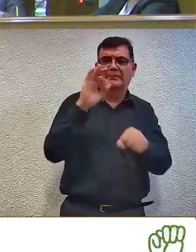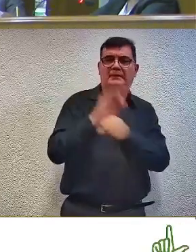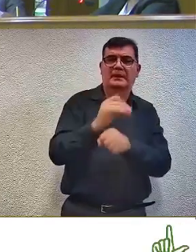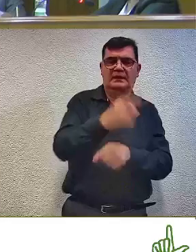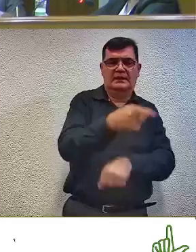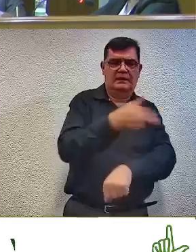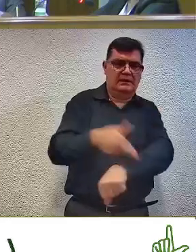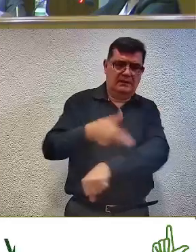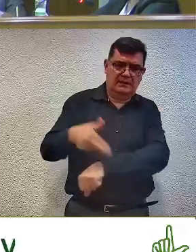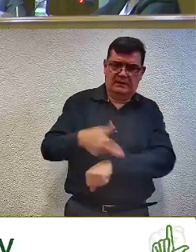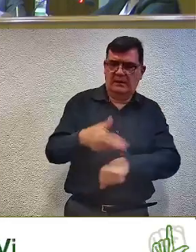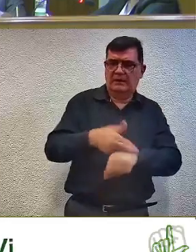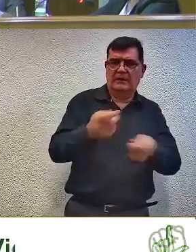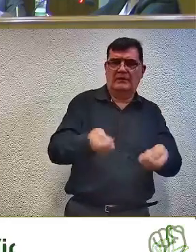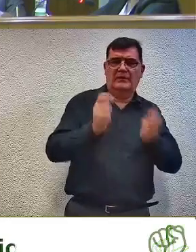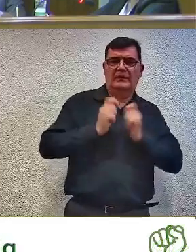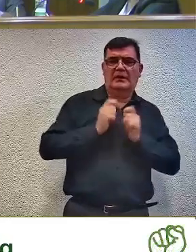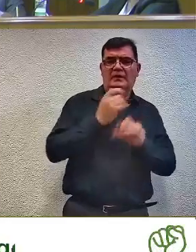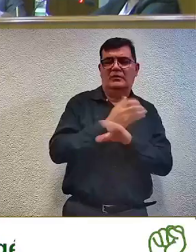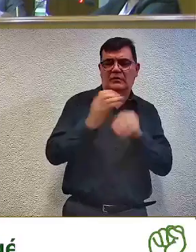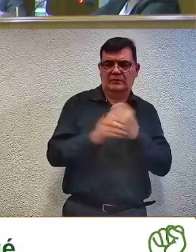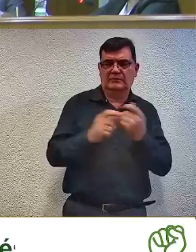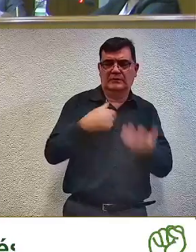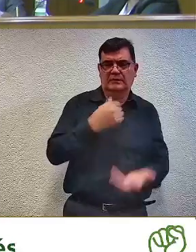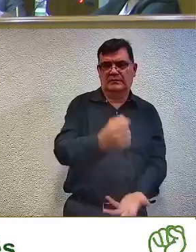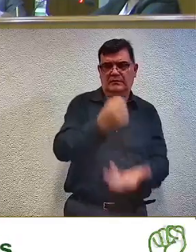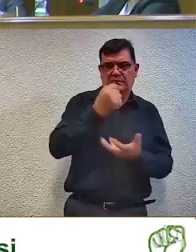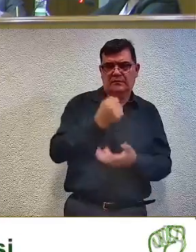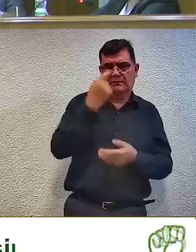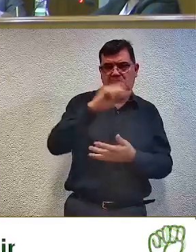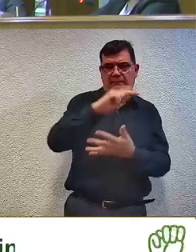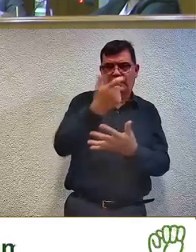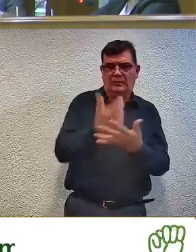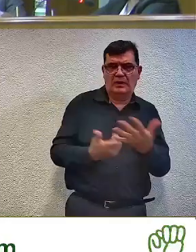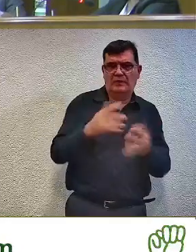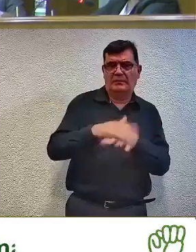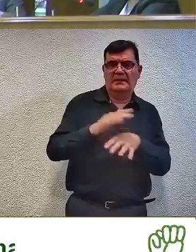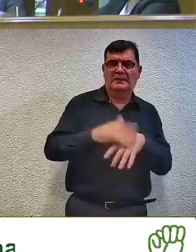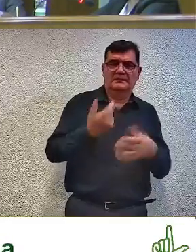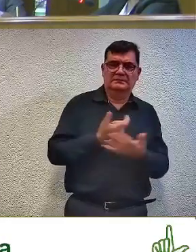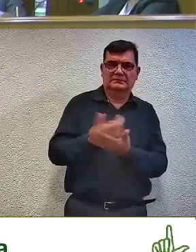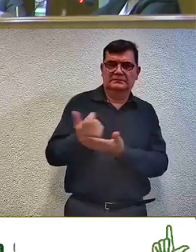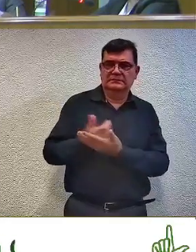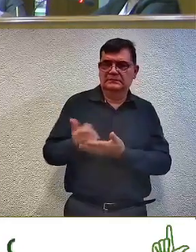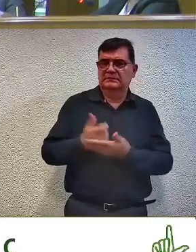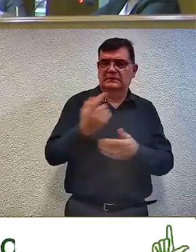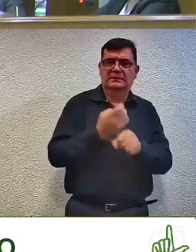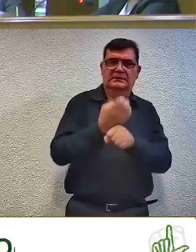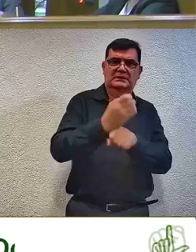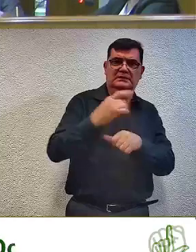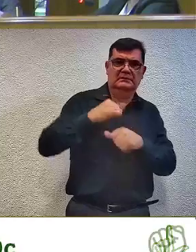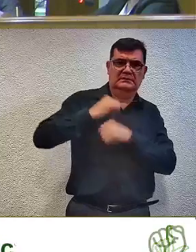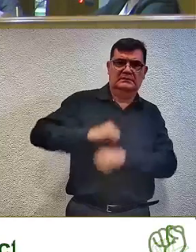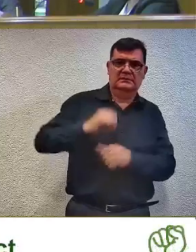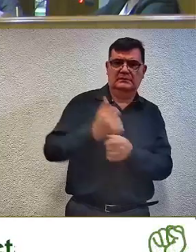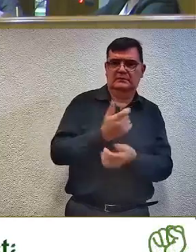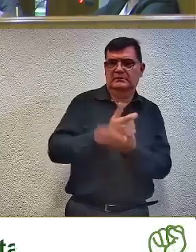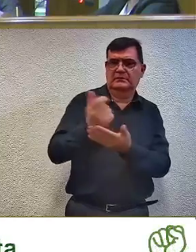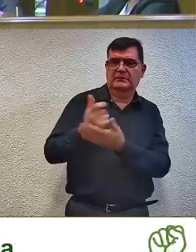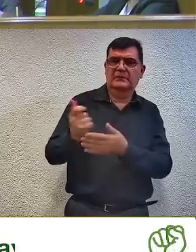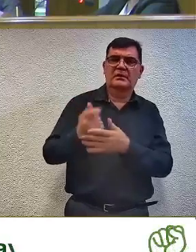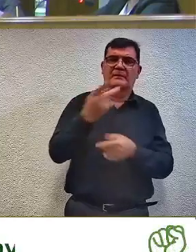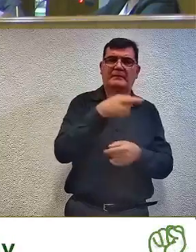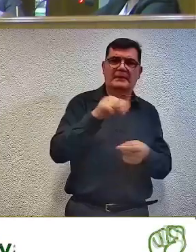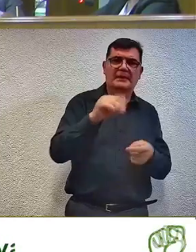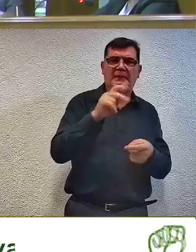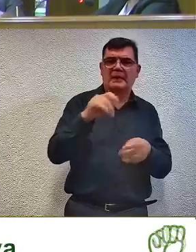que la Secretaría le haga entrega de los recursos que forman parte del presupuesto de egresos del Estado y que corresponden al financiamiento de los partidos